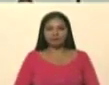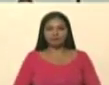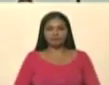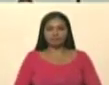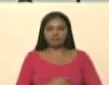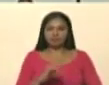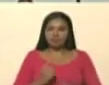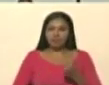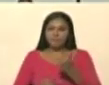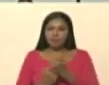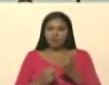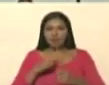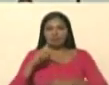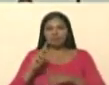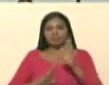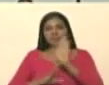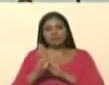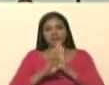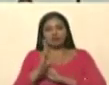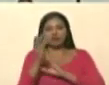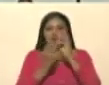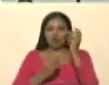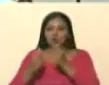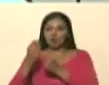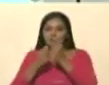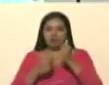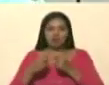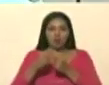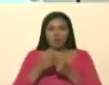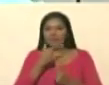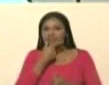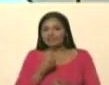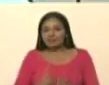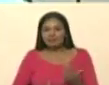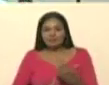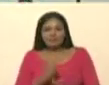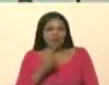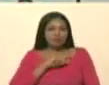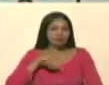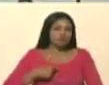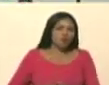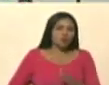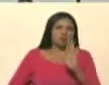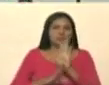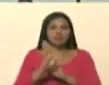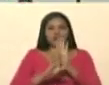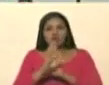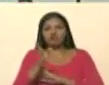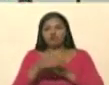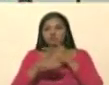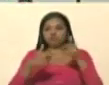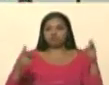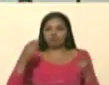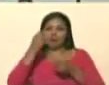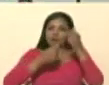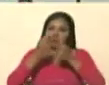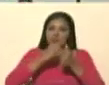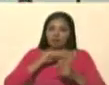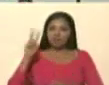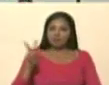apoyo al desarrollo económico de facilitación del desarrollo y la expansión económica de venezuela